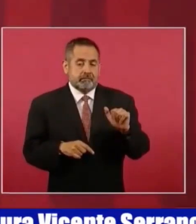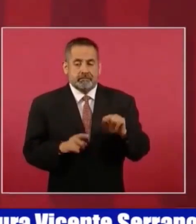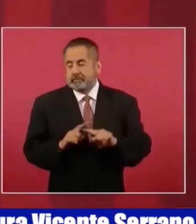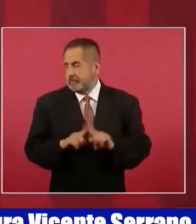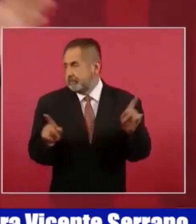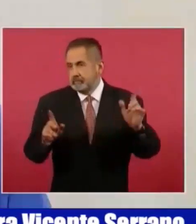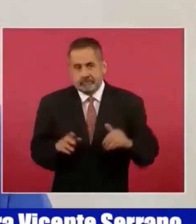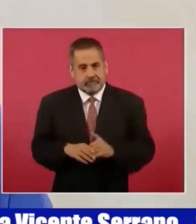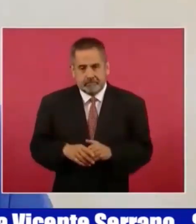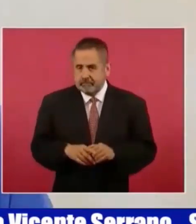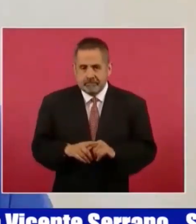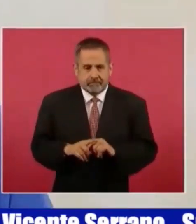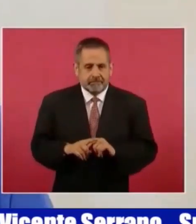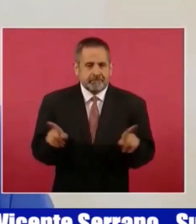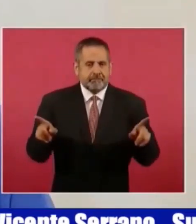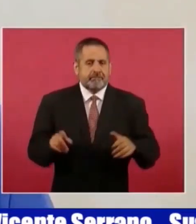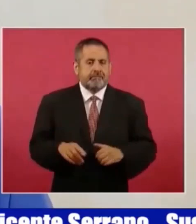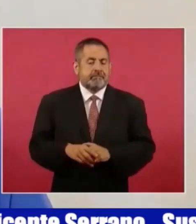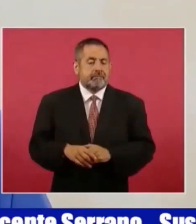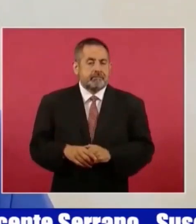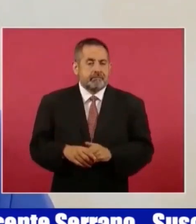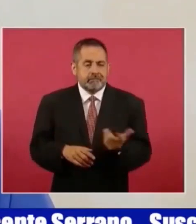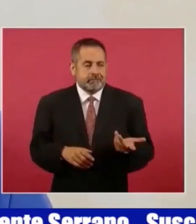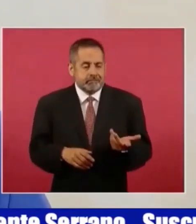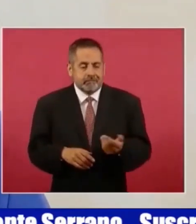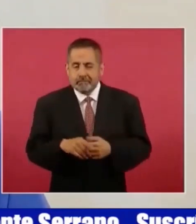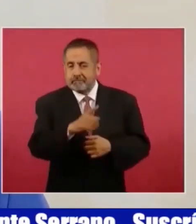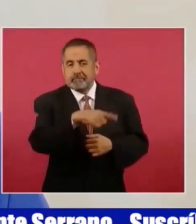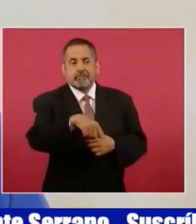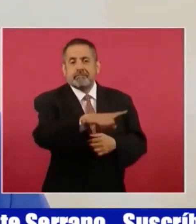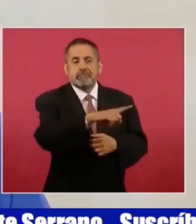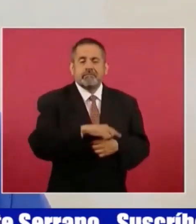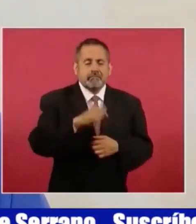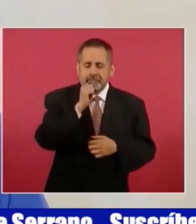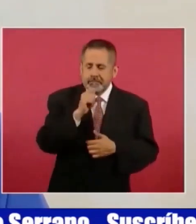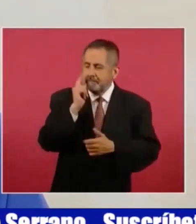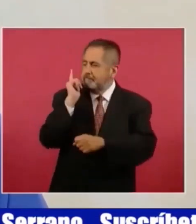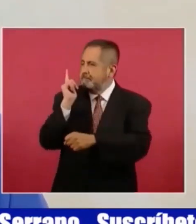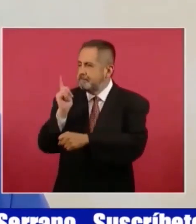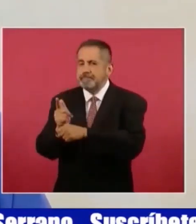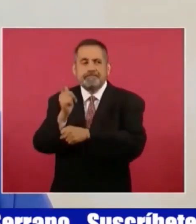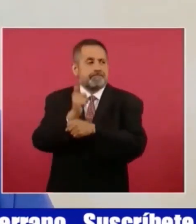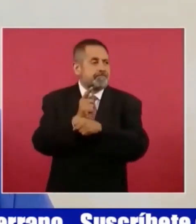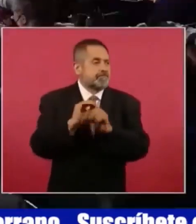porque todavía no notan la diferencia.